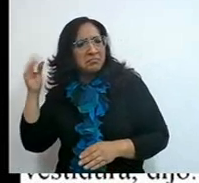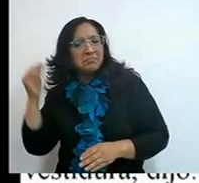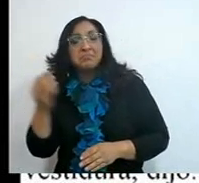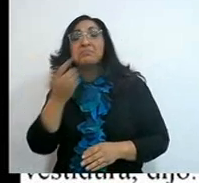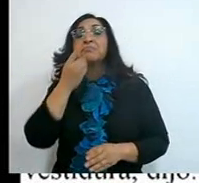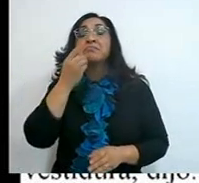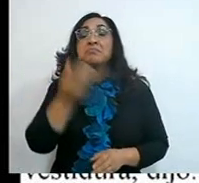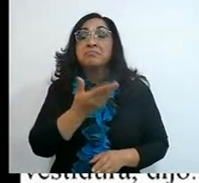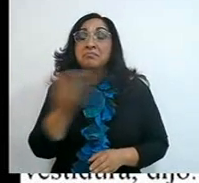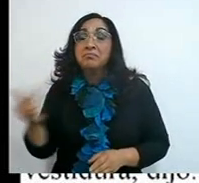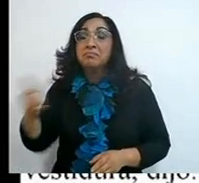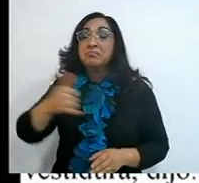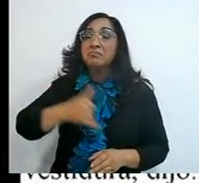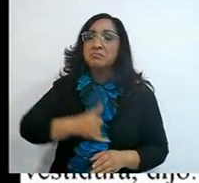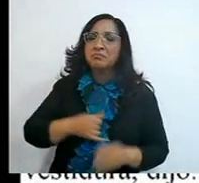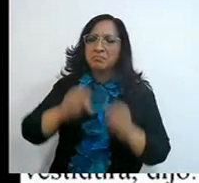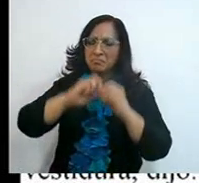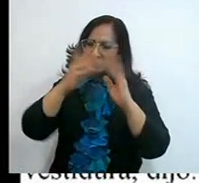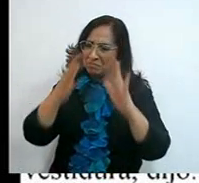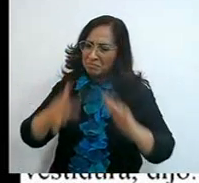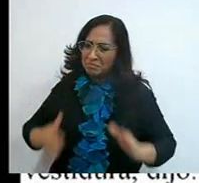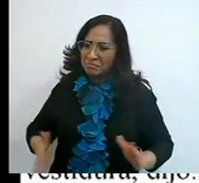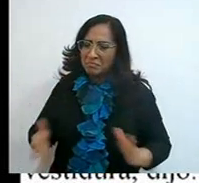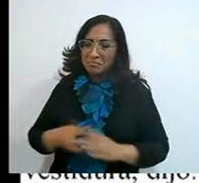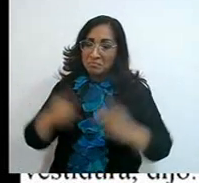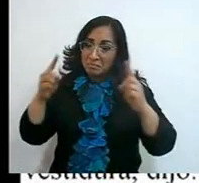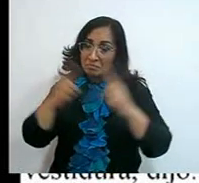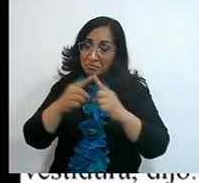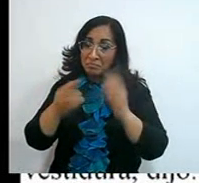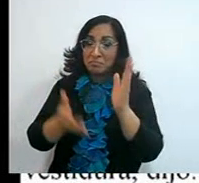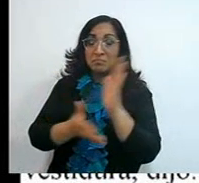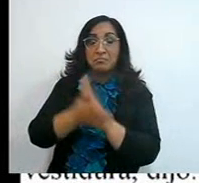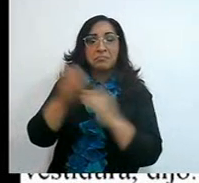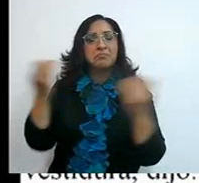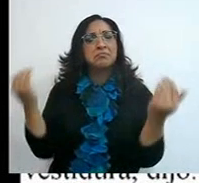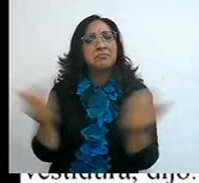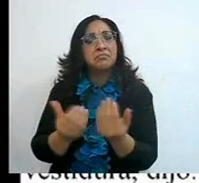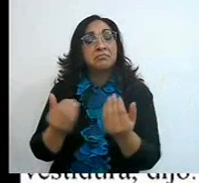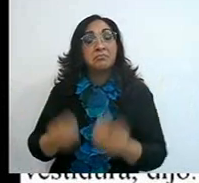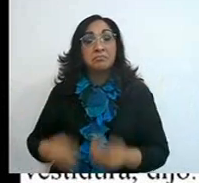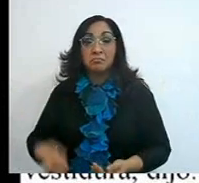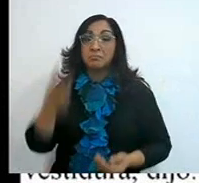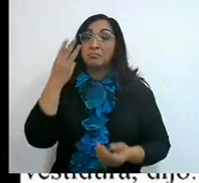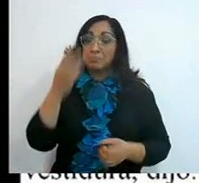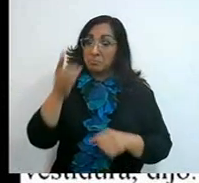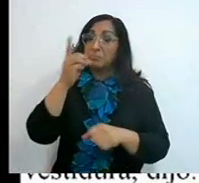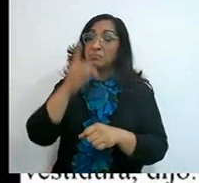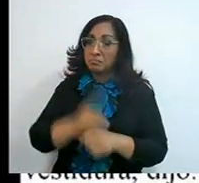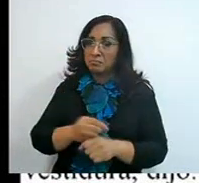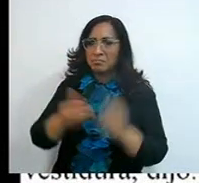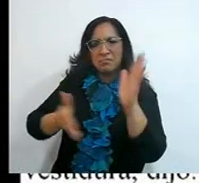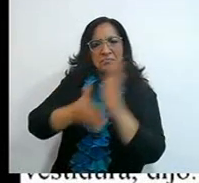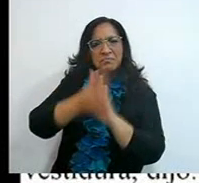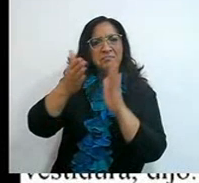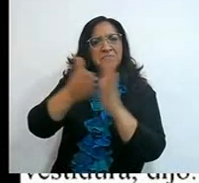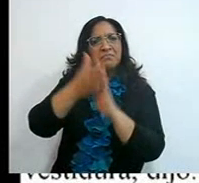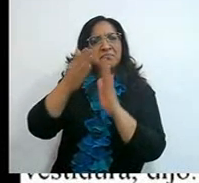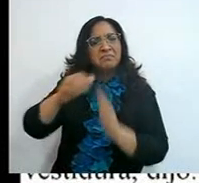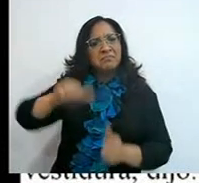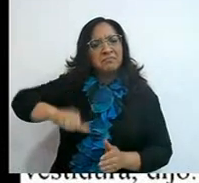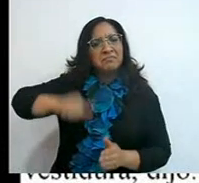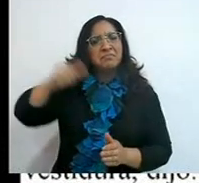decir, yo derribaré este templo hecho a mano y en tres días edificaré